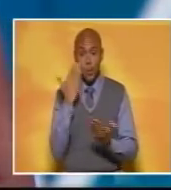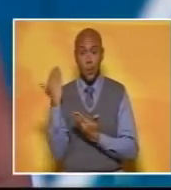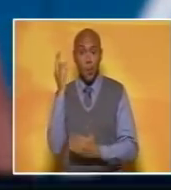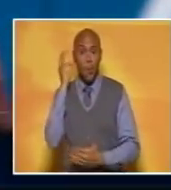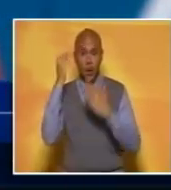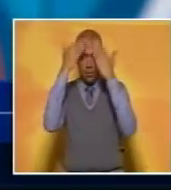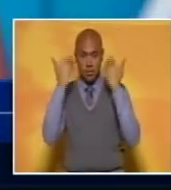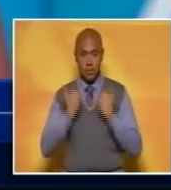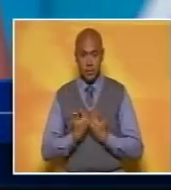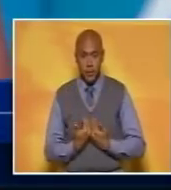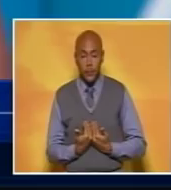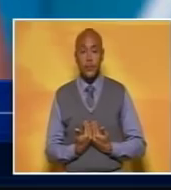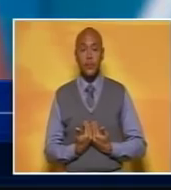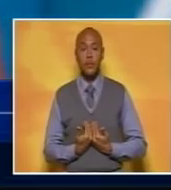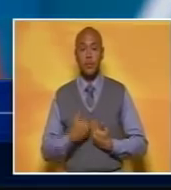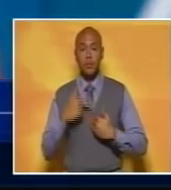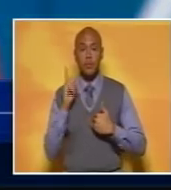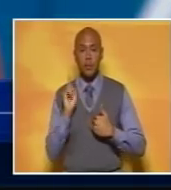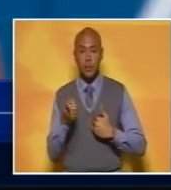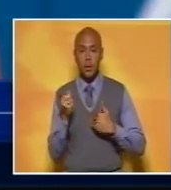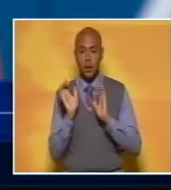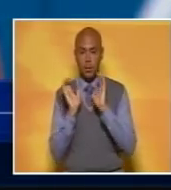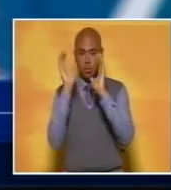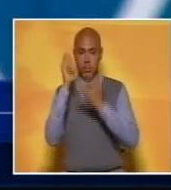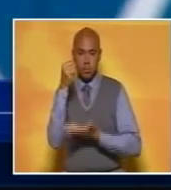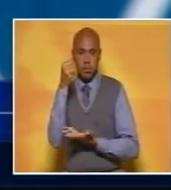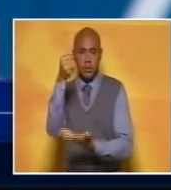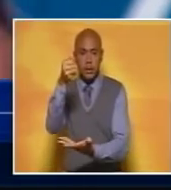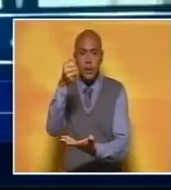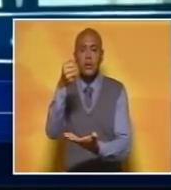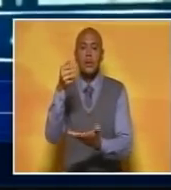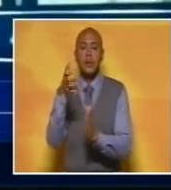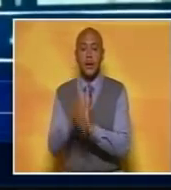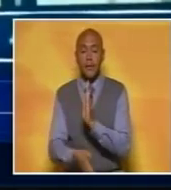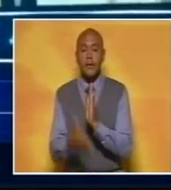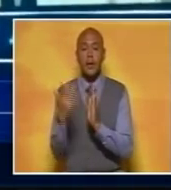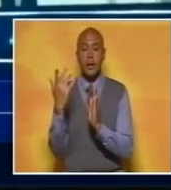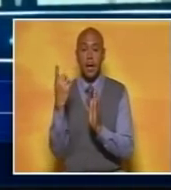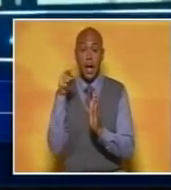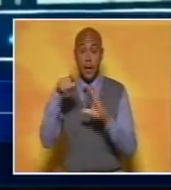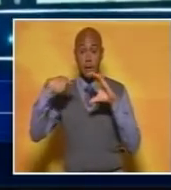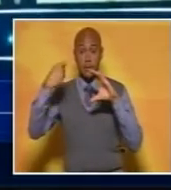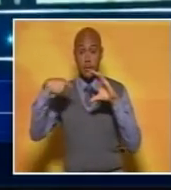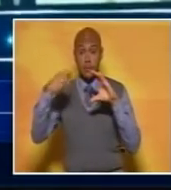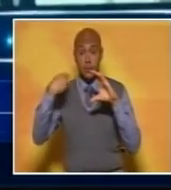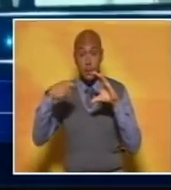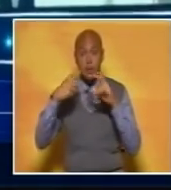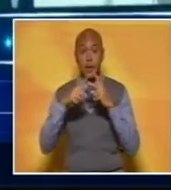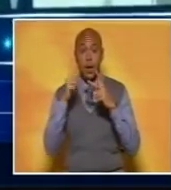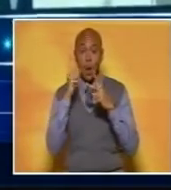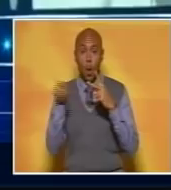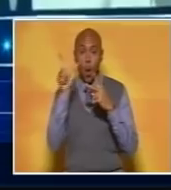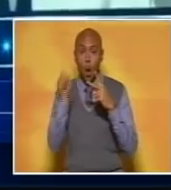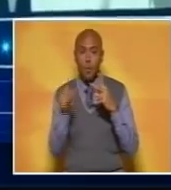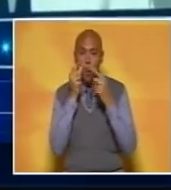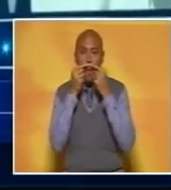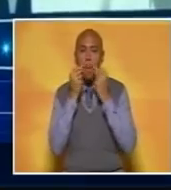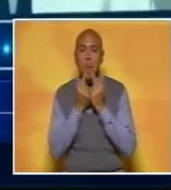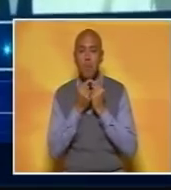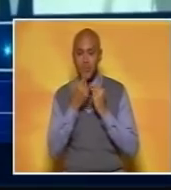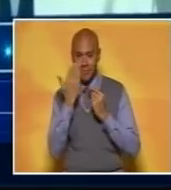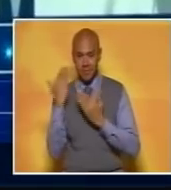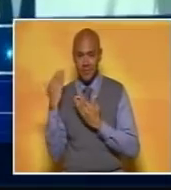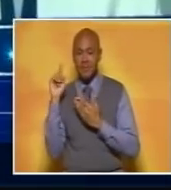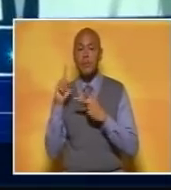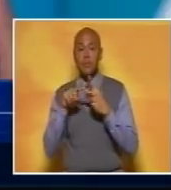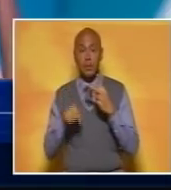Aniston recibió el People's Icon Award por su participación en cine y televisión. Adam Sandler, quien entregó el premio y dio el